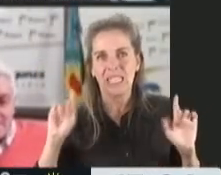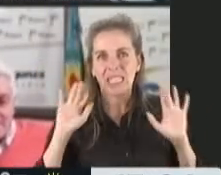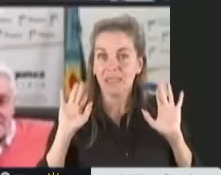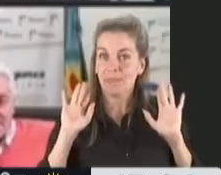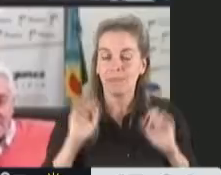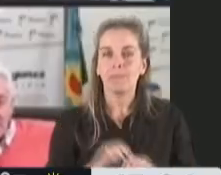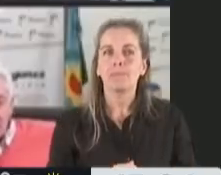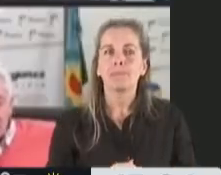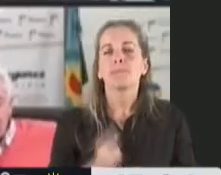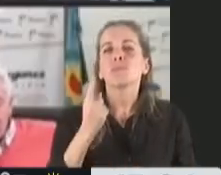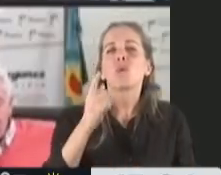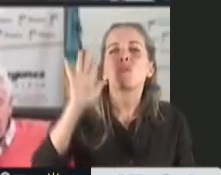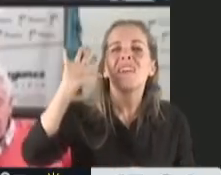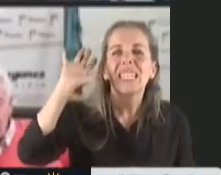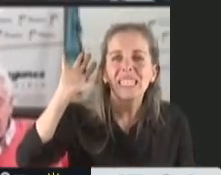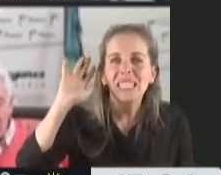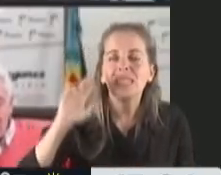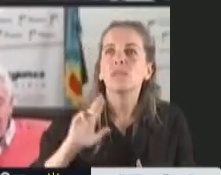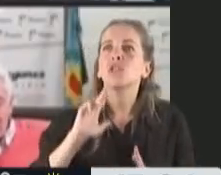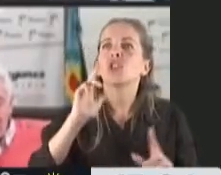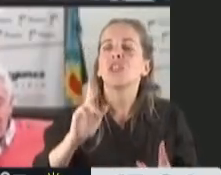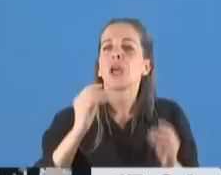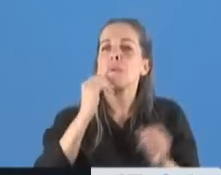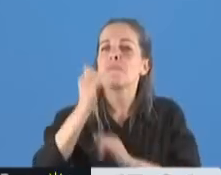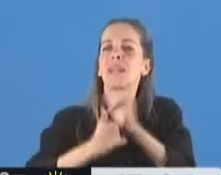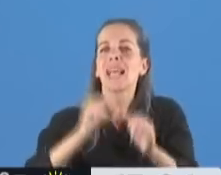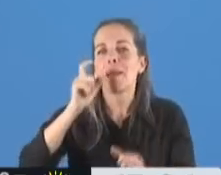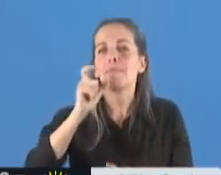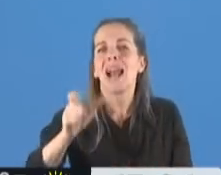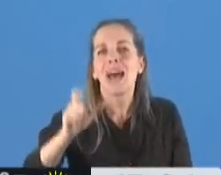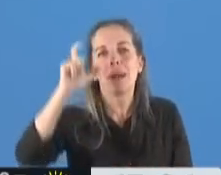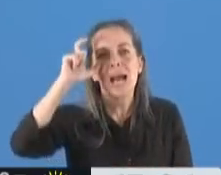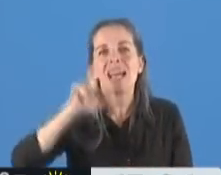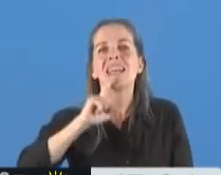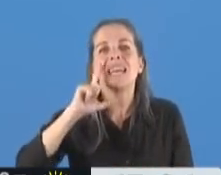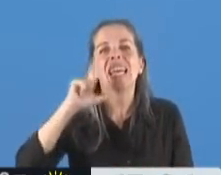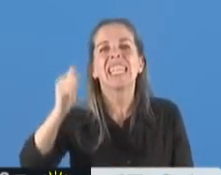Alguna vez dije yo que la mejor definición de ética que escuché en mi vida, la